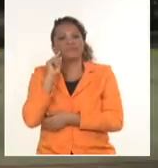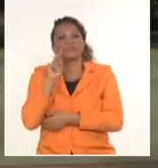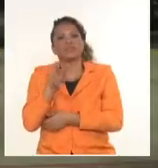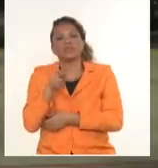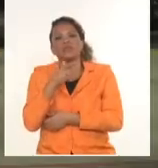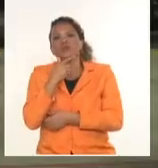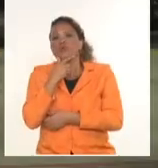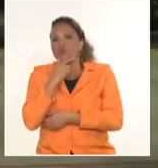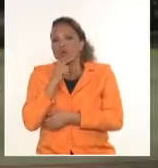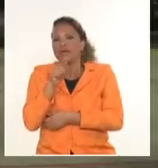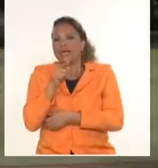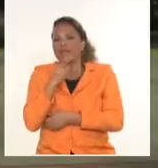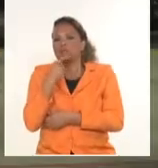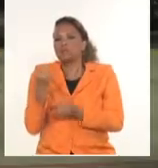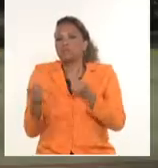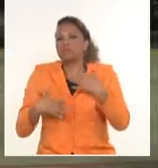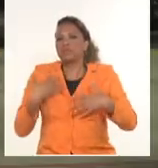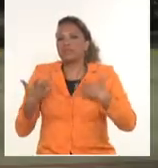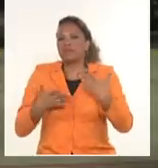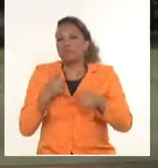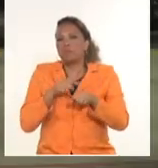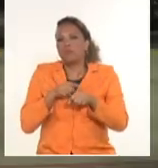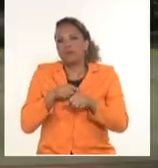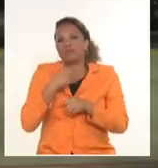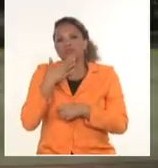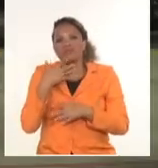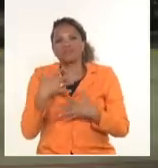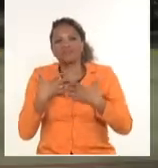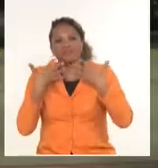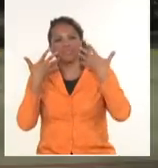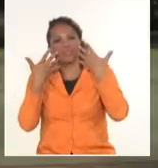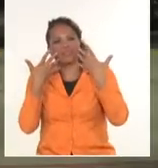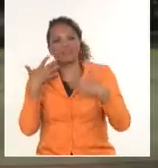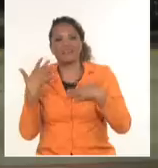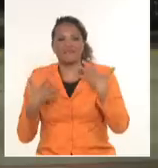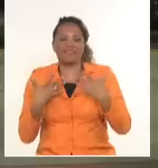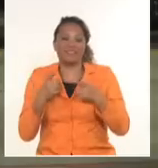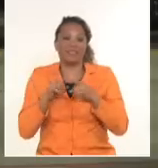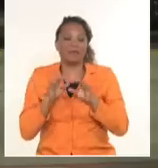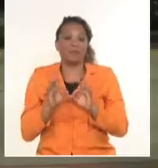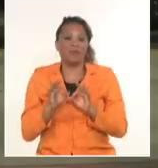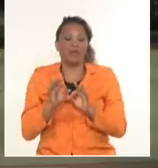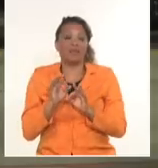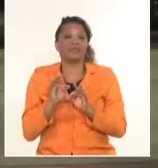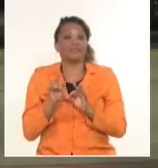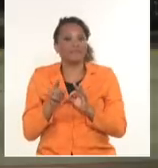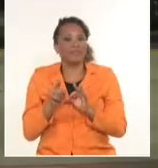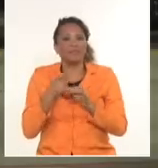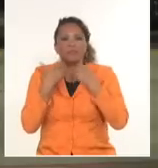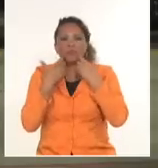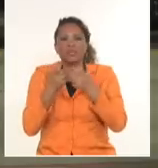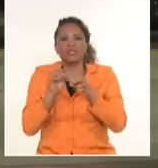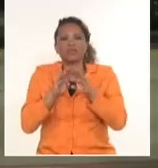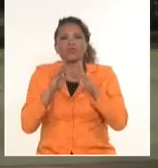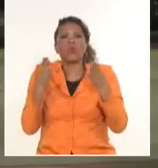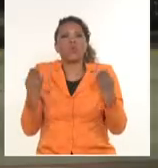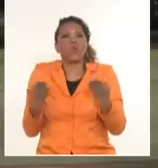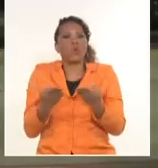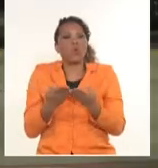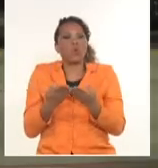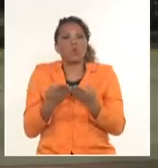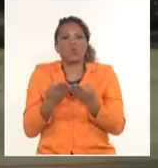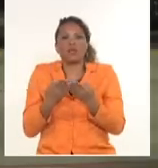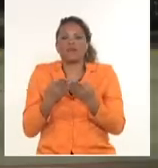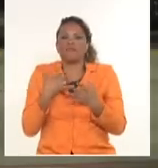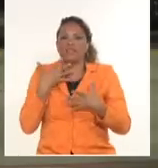también deja muchísimas satisfacciones, muchísimos momentos de alegría, porque hay que saber, por supuesto, que no toda la gloria viene bañada en oro, que no